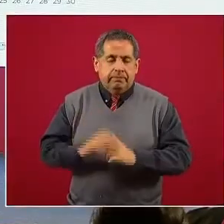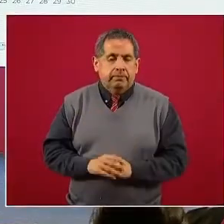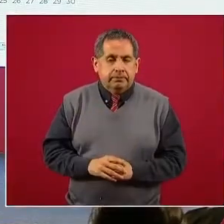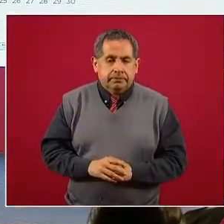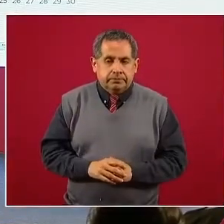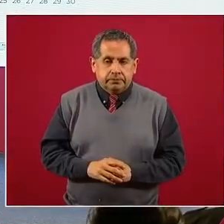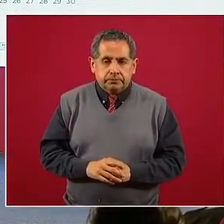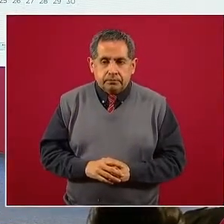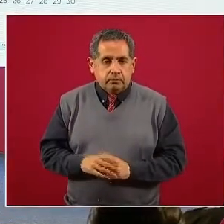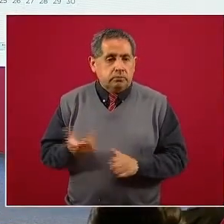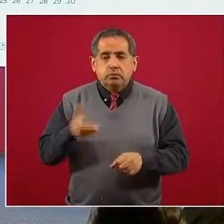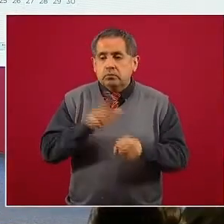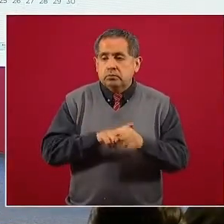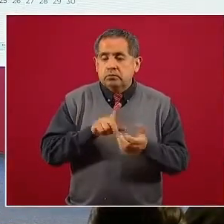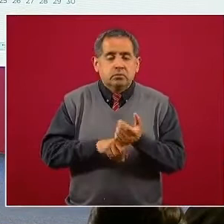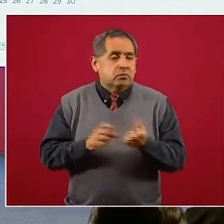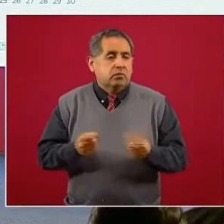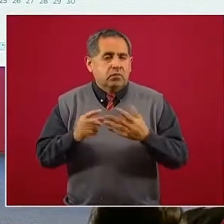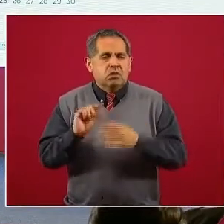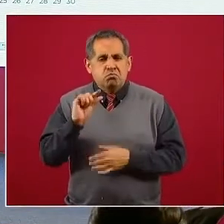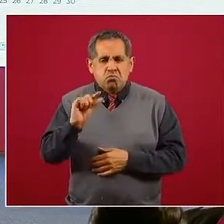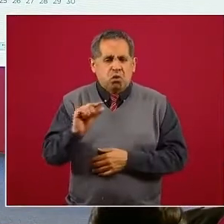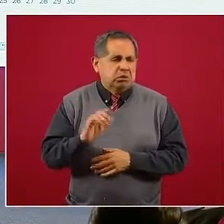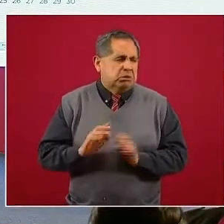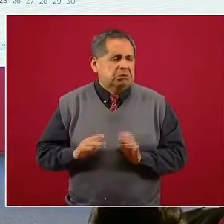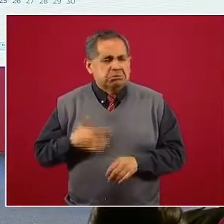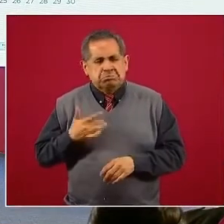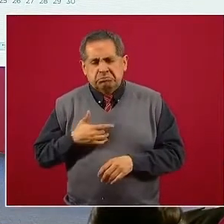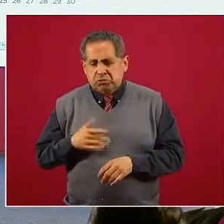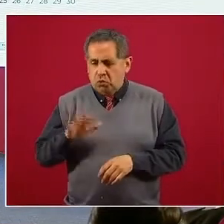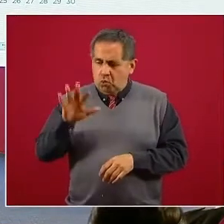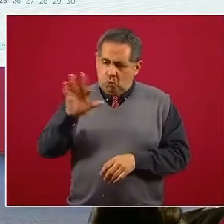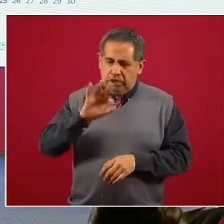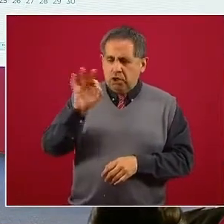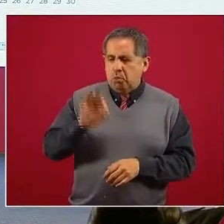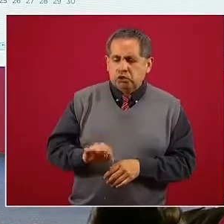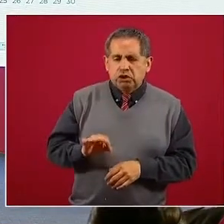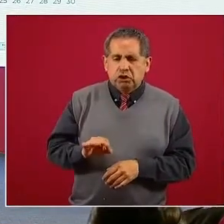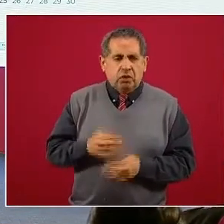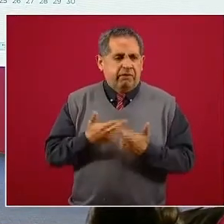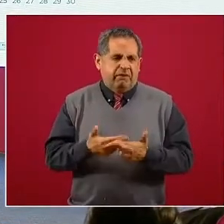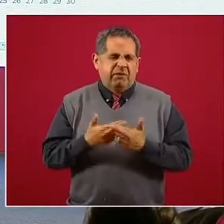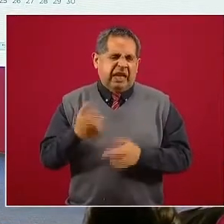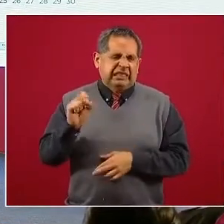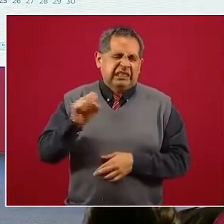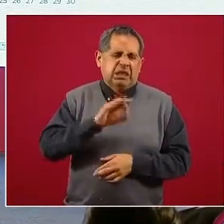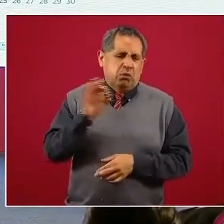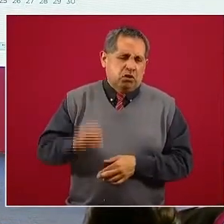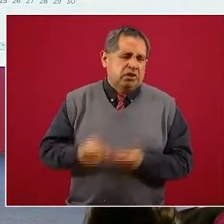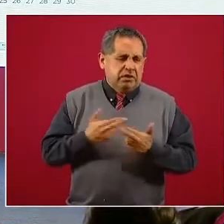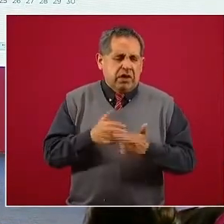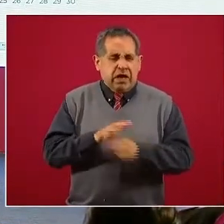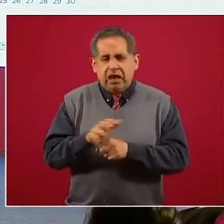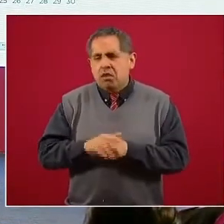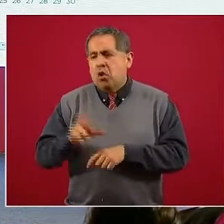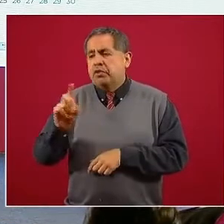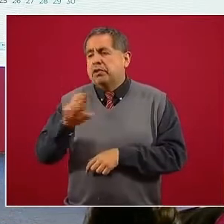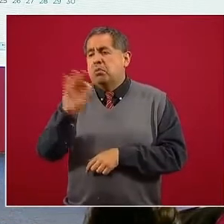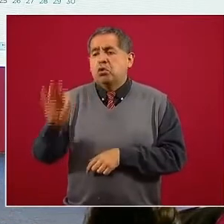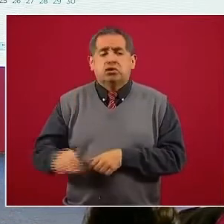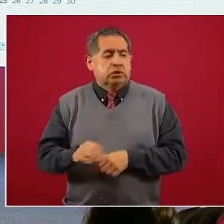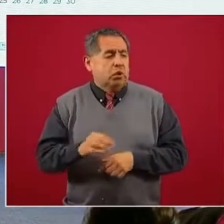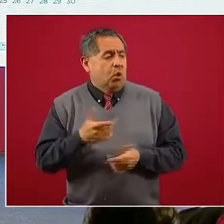La ocupación hospitalaria es baja, está por debajo del 40% en ambos casos, cerca al 30% la de camas general,